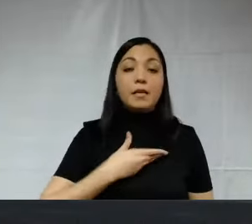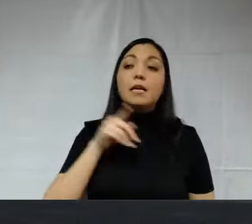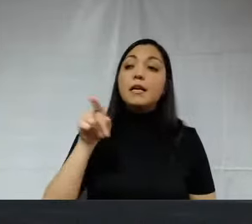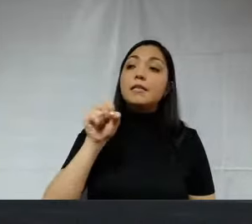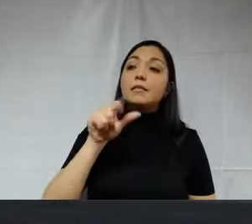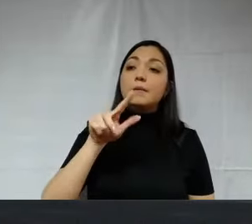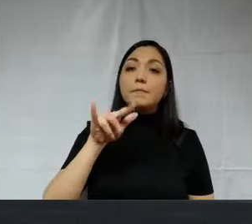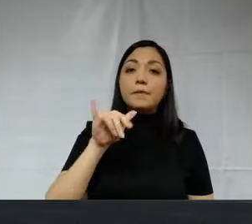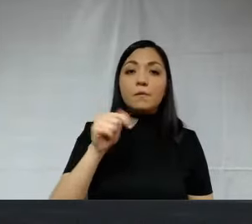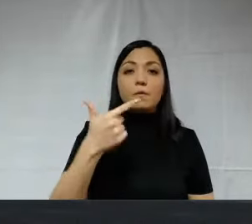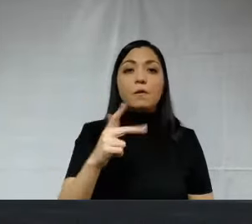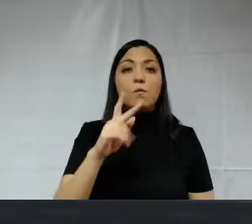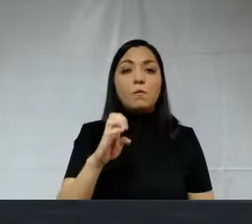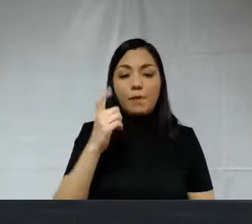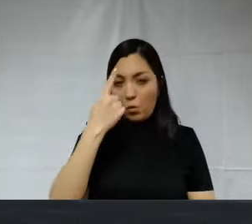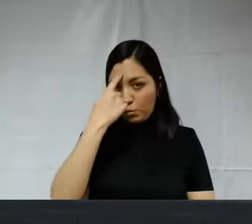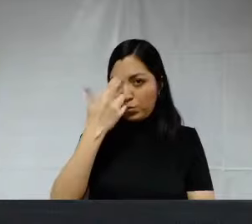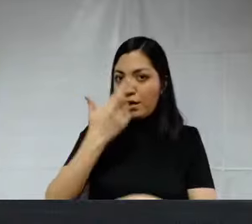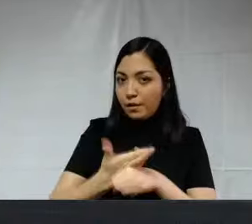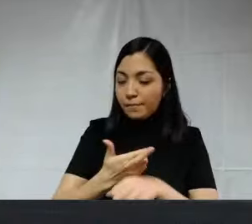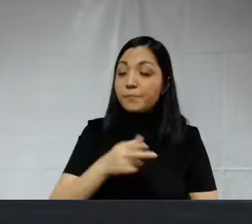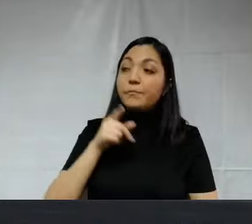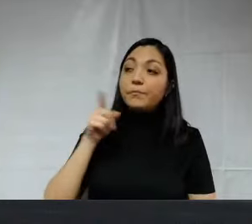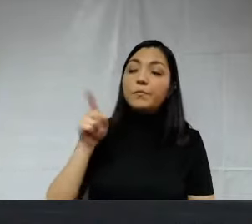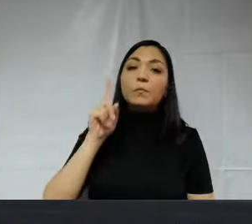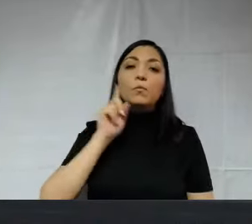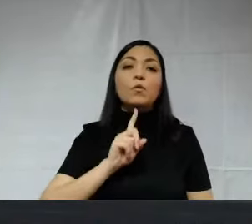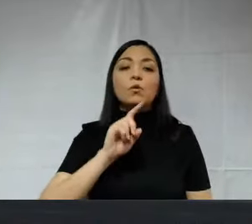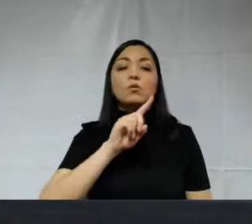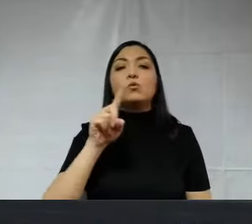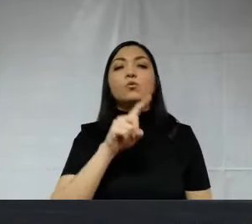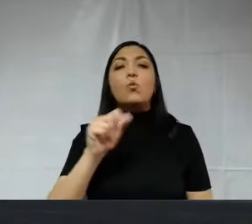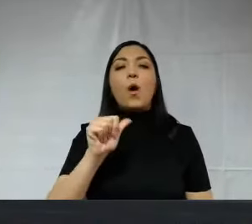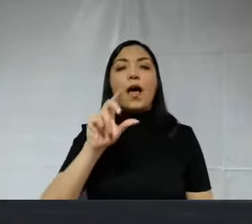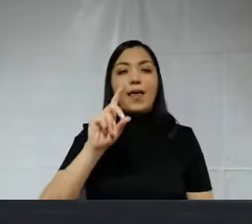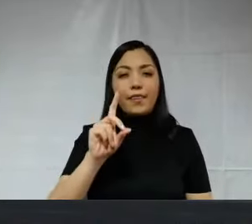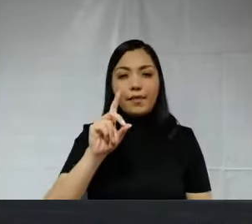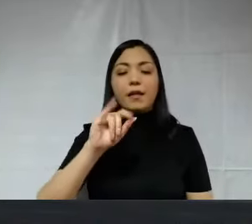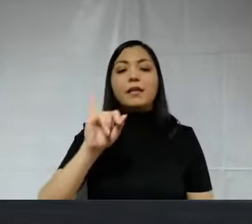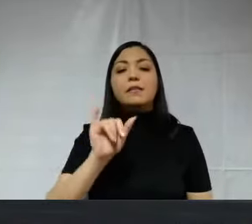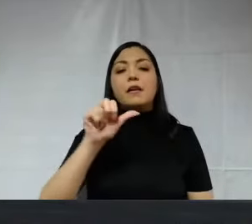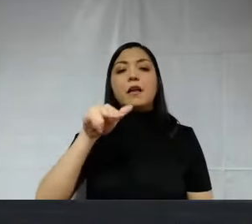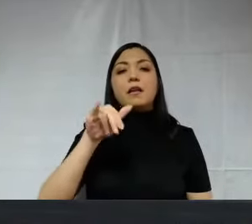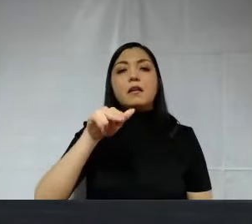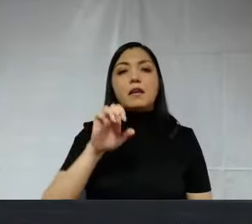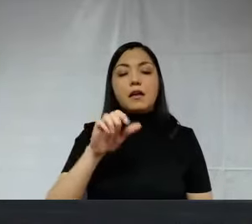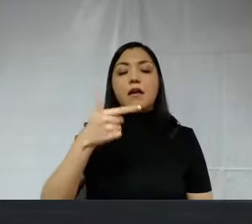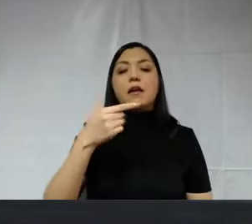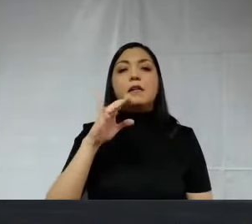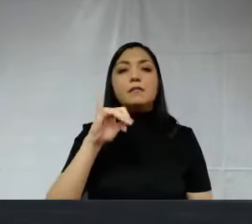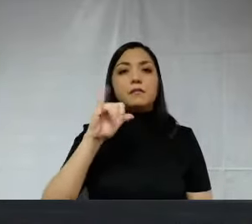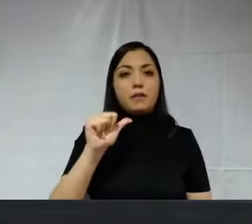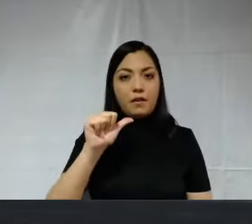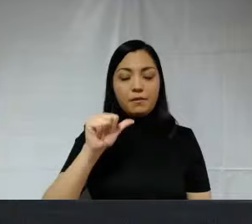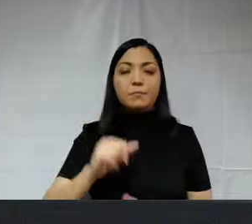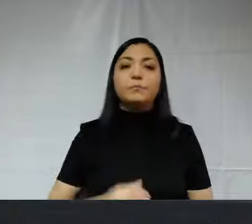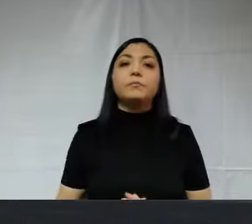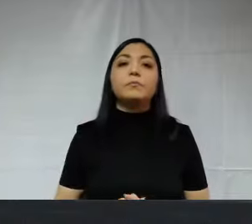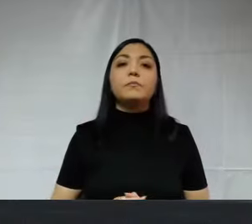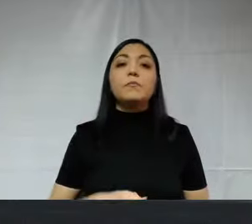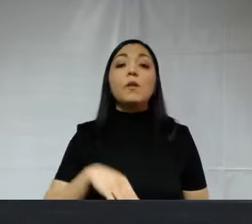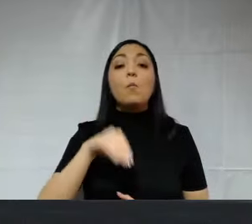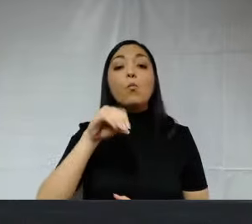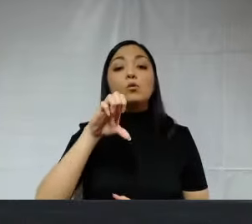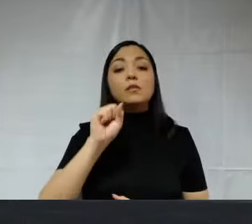consejera soan García González del consejero Moisés Miguel